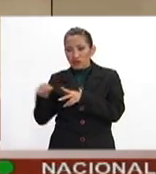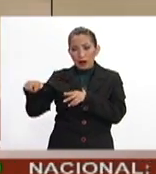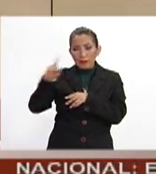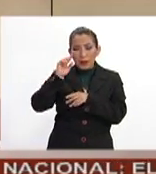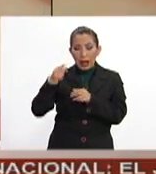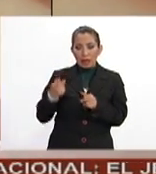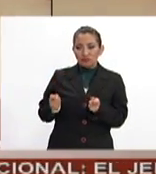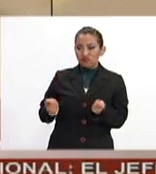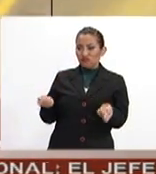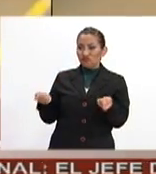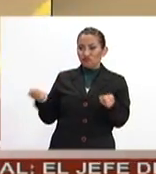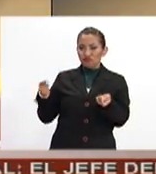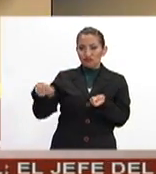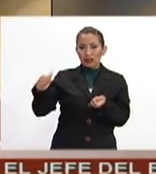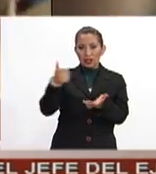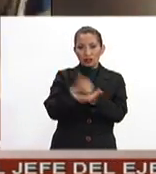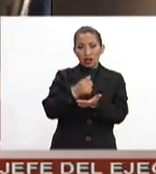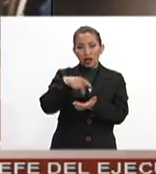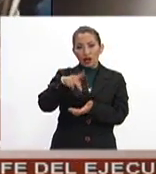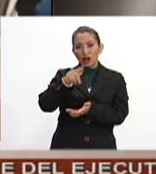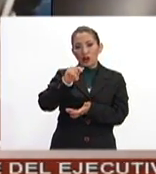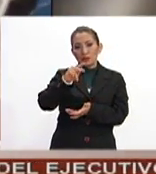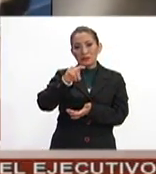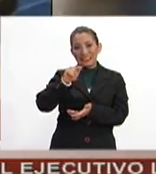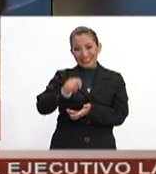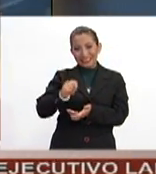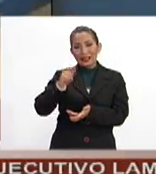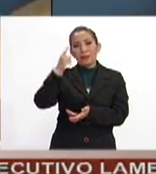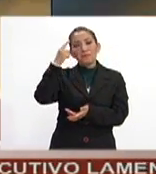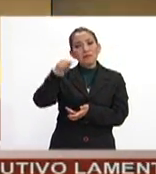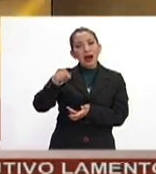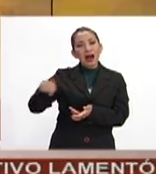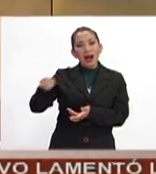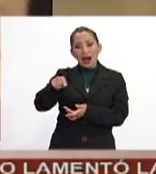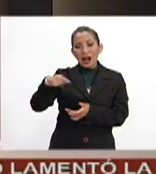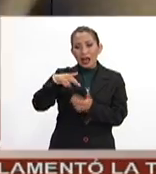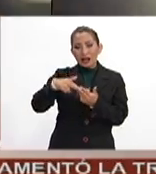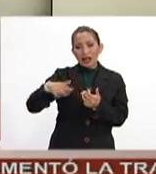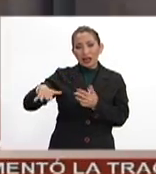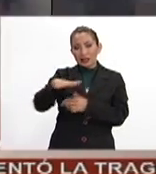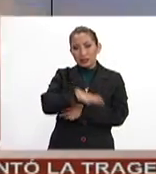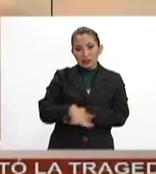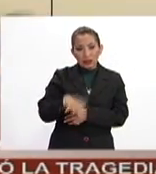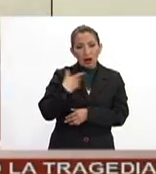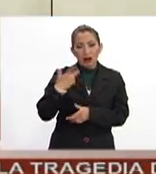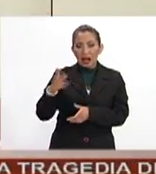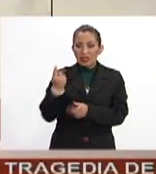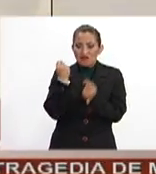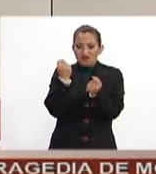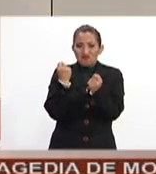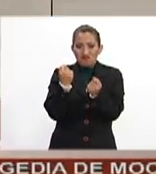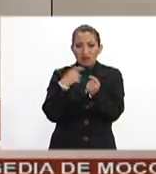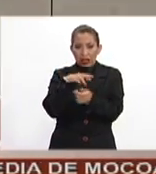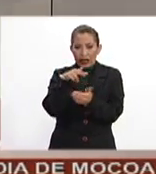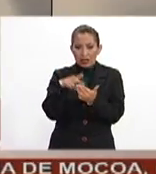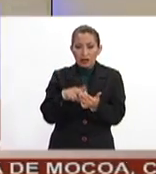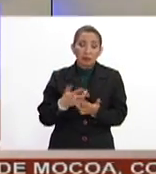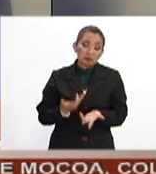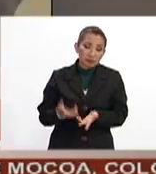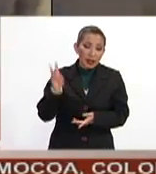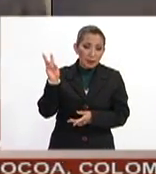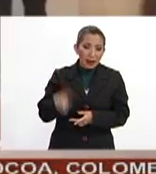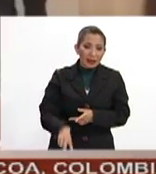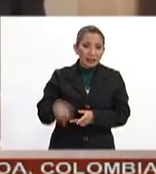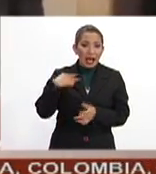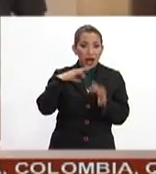todo en las alrededores de la ciudad de Grozny, para contener a las expresiones también subversivas en aquella región. Lo cierto es que